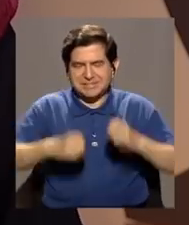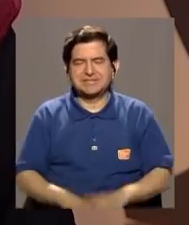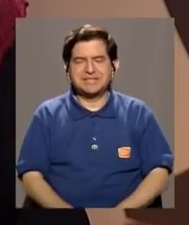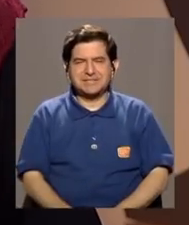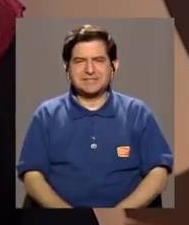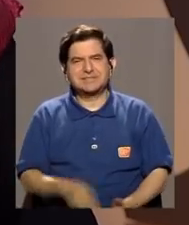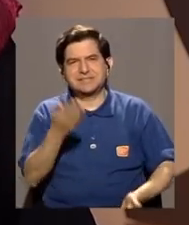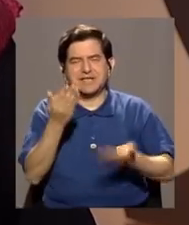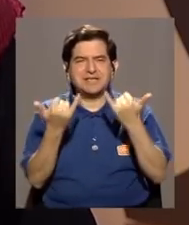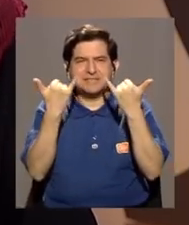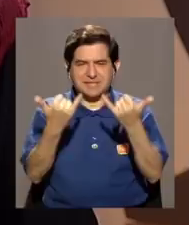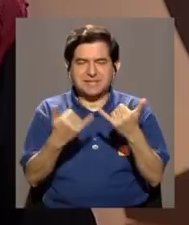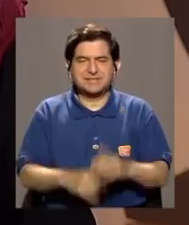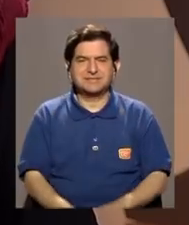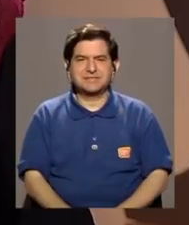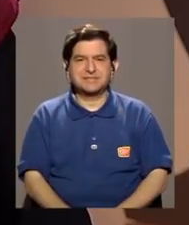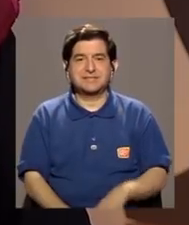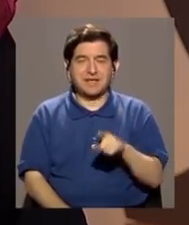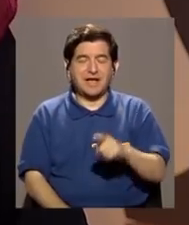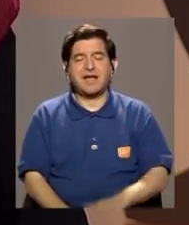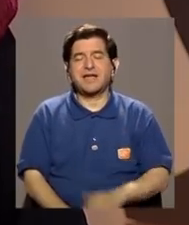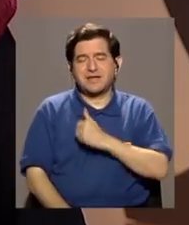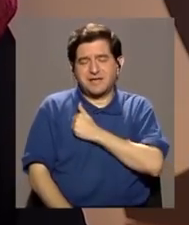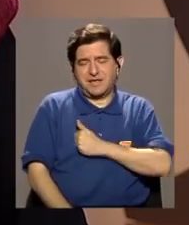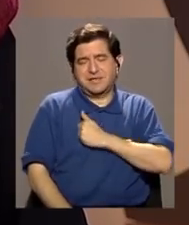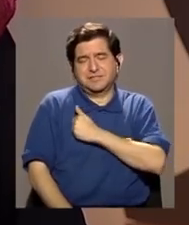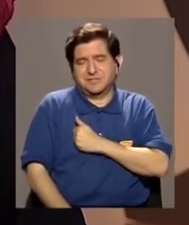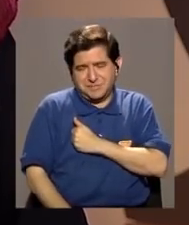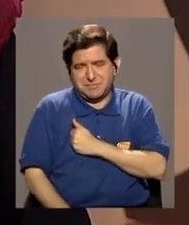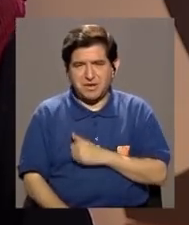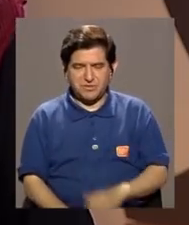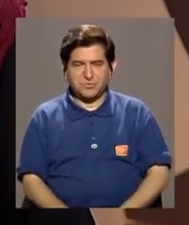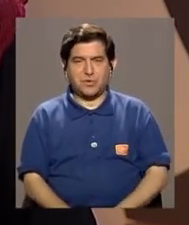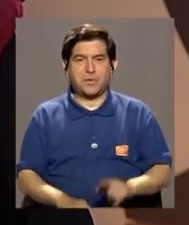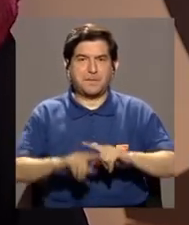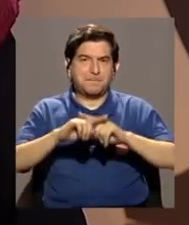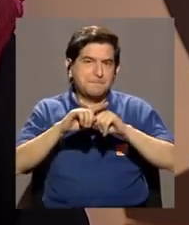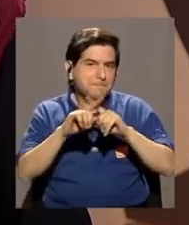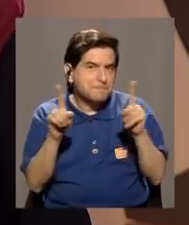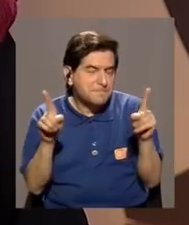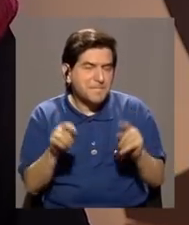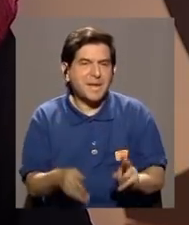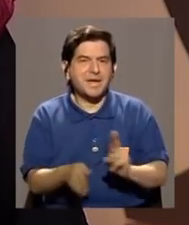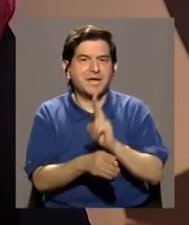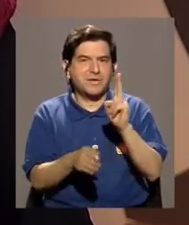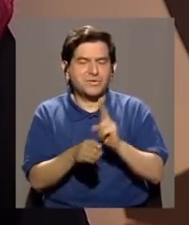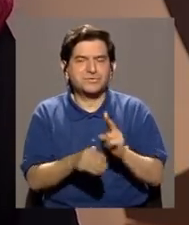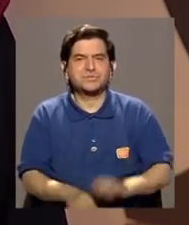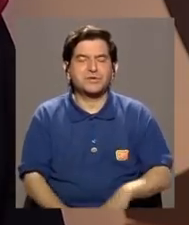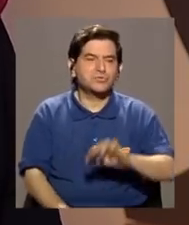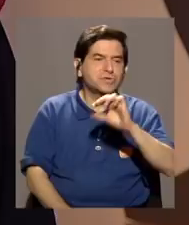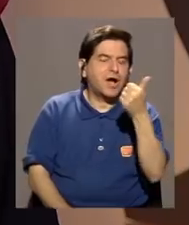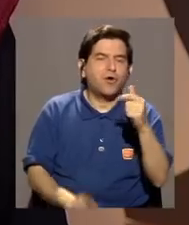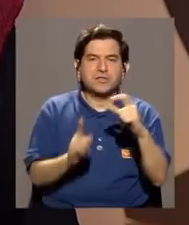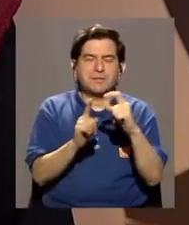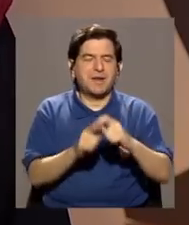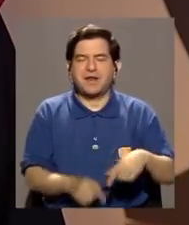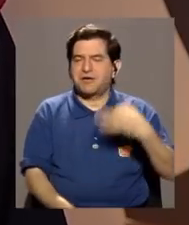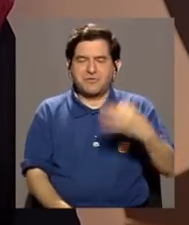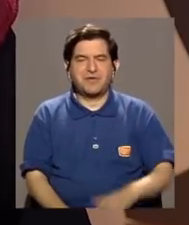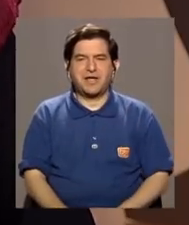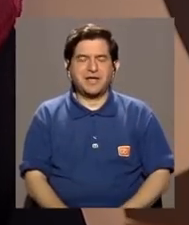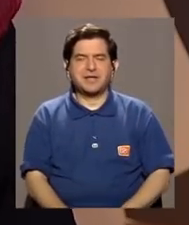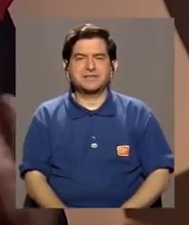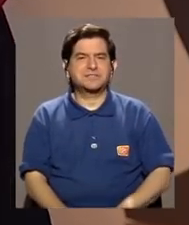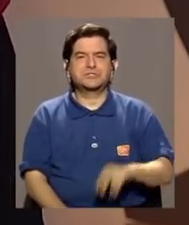estado utilizando hace algún tiempo apología de disculpa en inglés entonces en inglés ha sido esta no es una palabra oficiales no